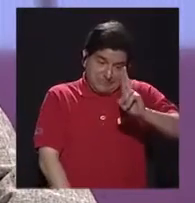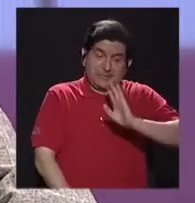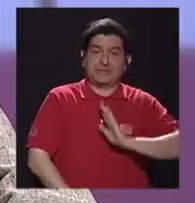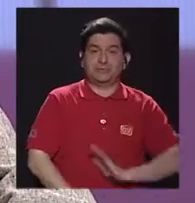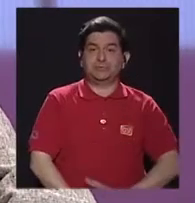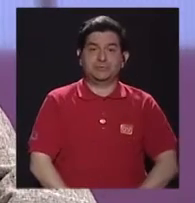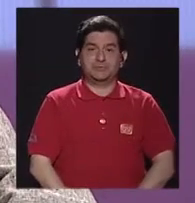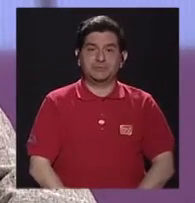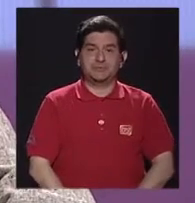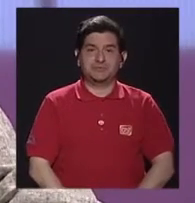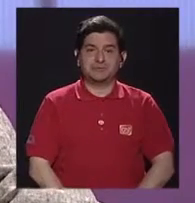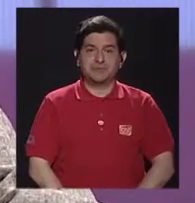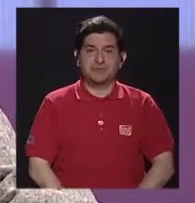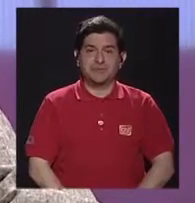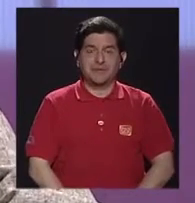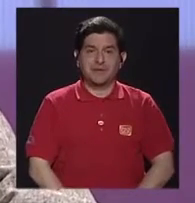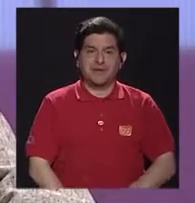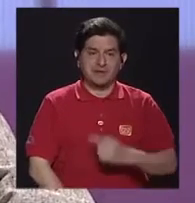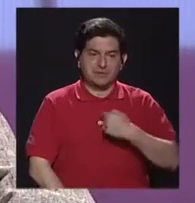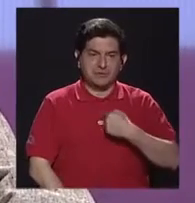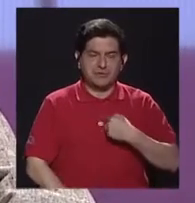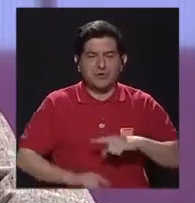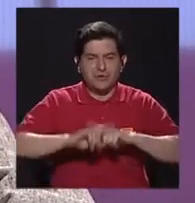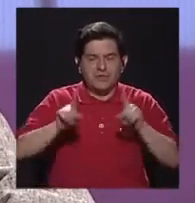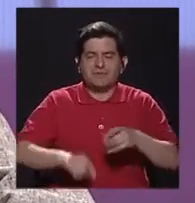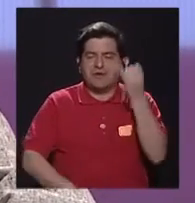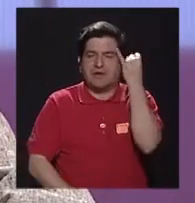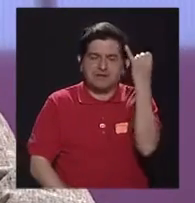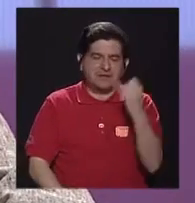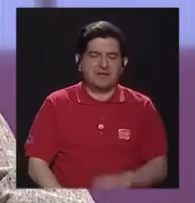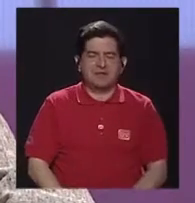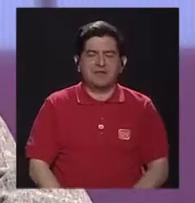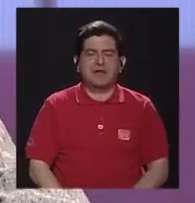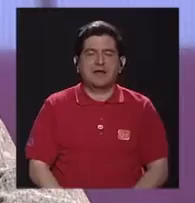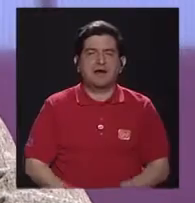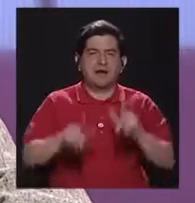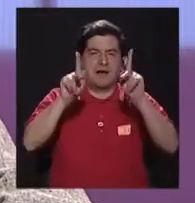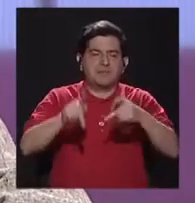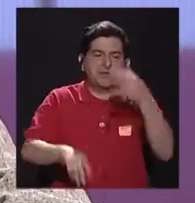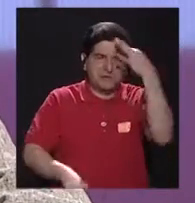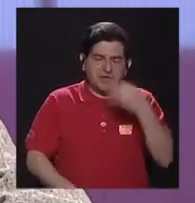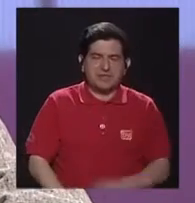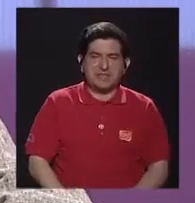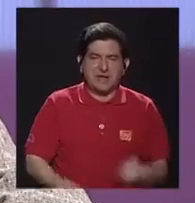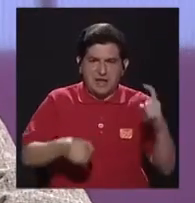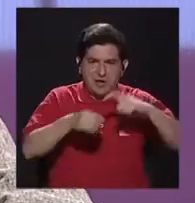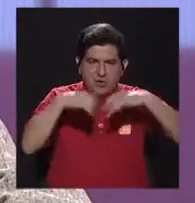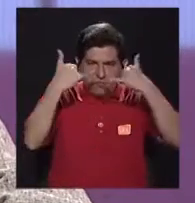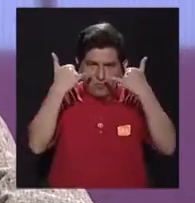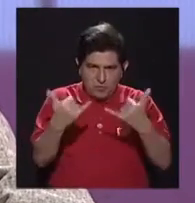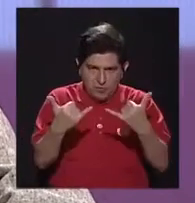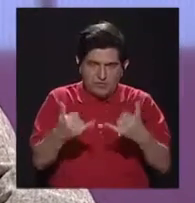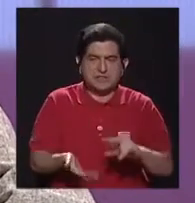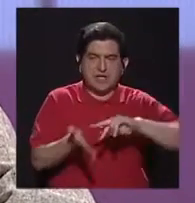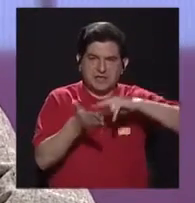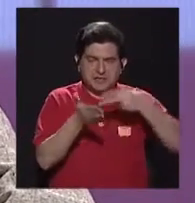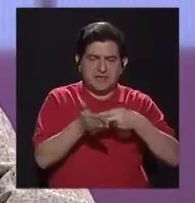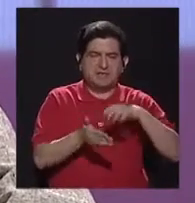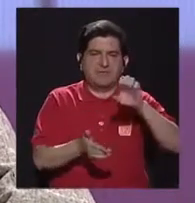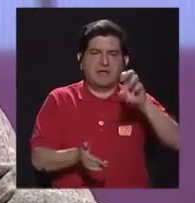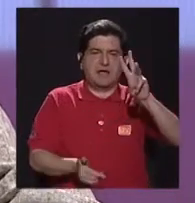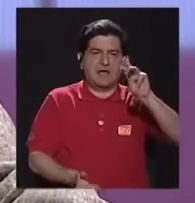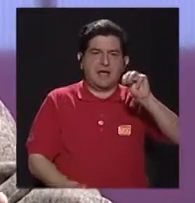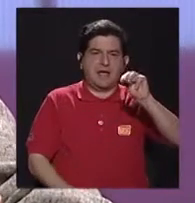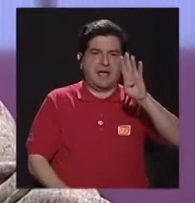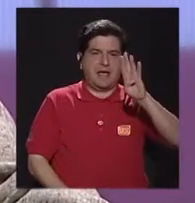siempre con disenso del sector que mantiene la tesis de que un óvulo fecundado es un embrión.